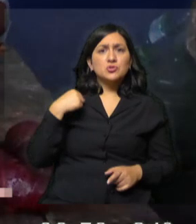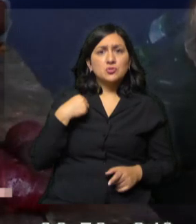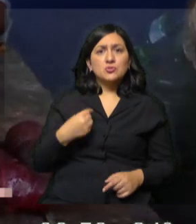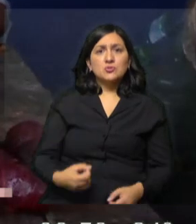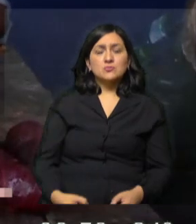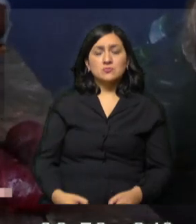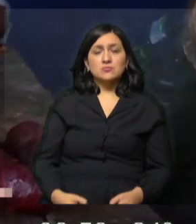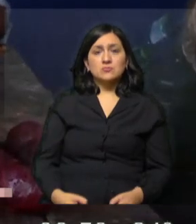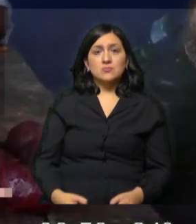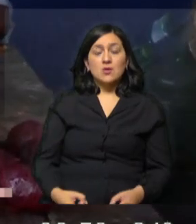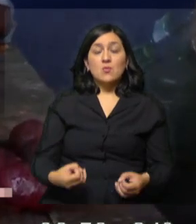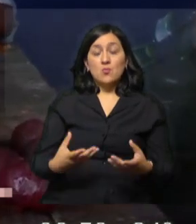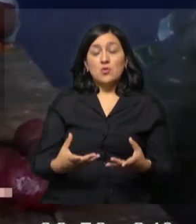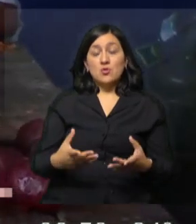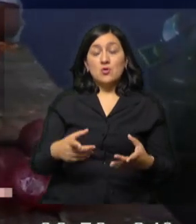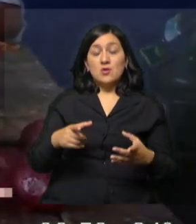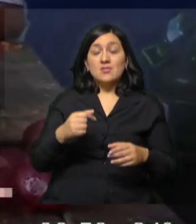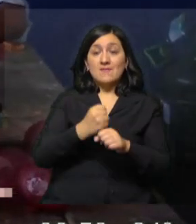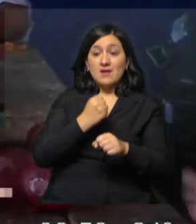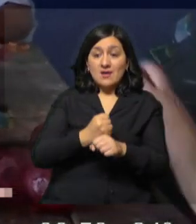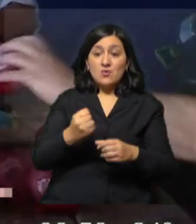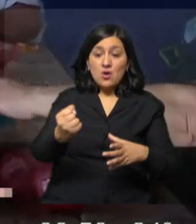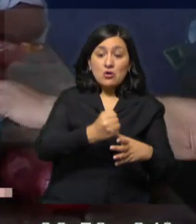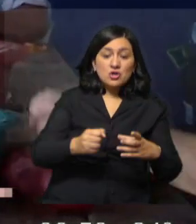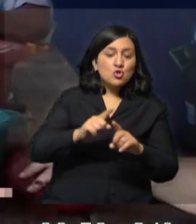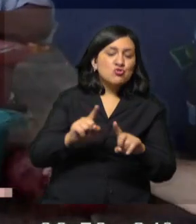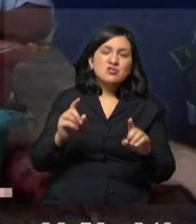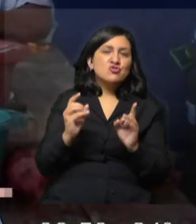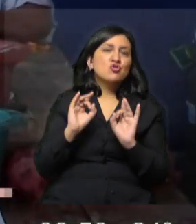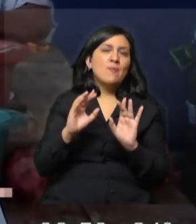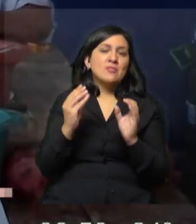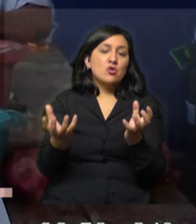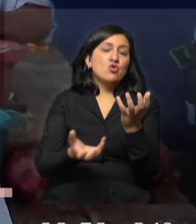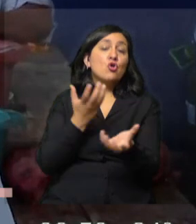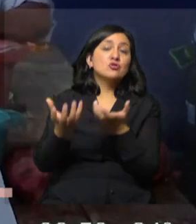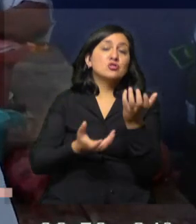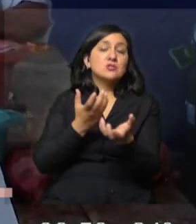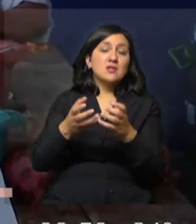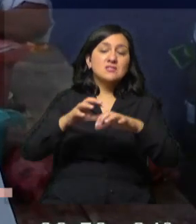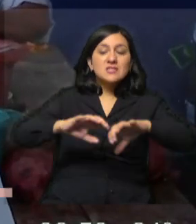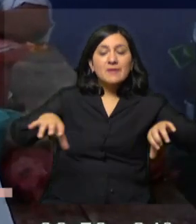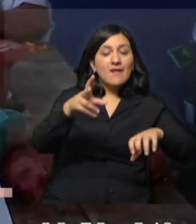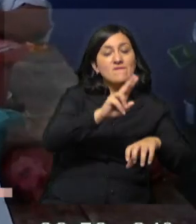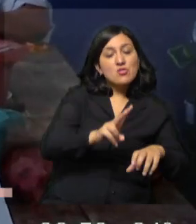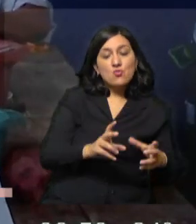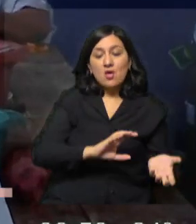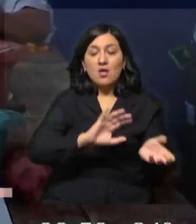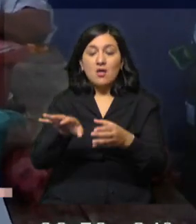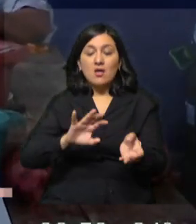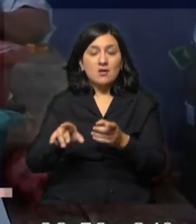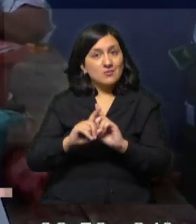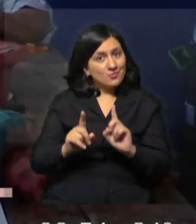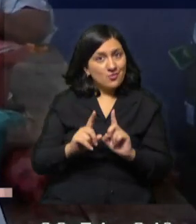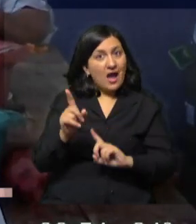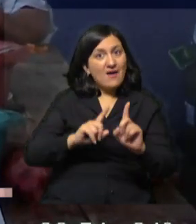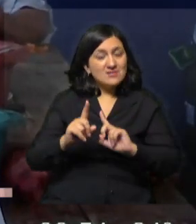Eduardo, estar en una olla popular no es solamente cocinar, no es solamente dividir la verdura y por ahí tirar una olla, sino también que a veces tenés